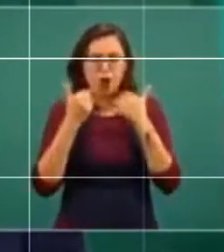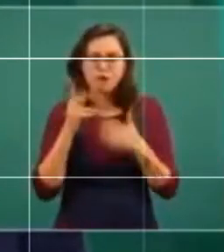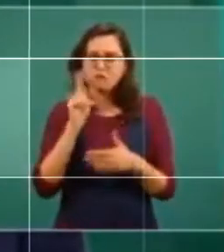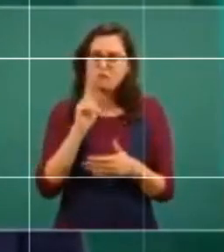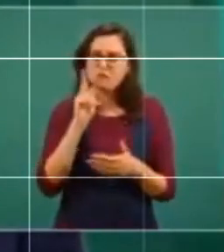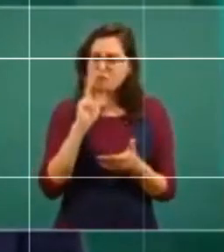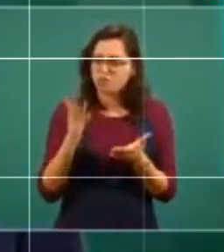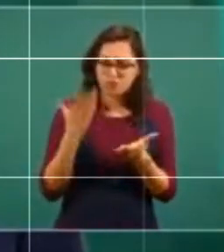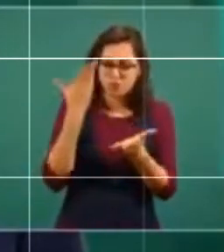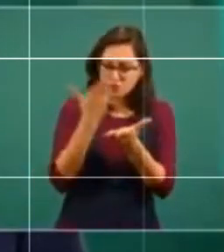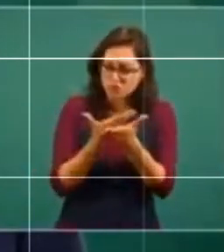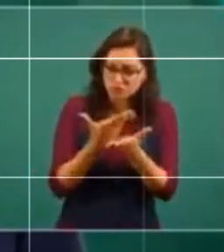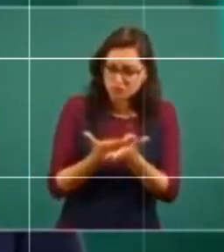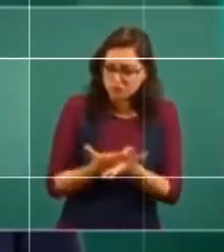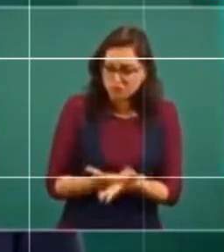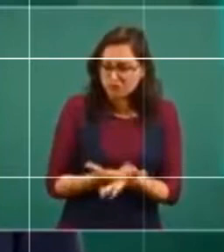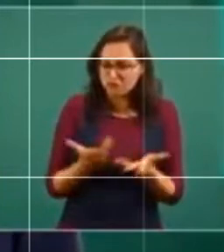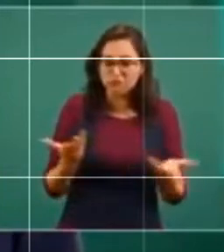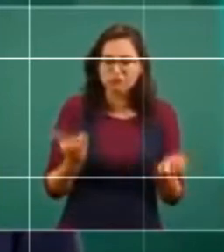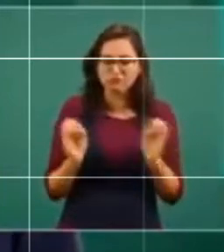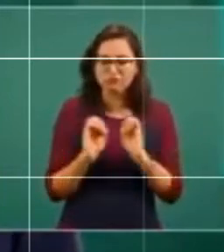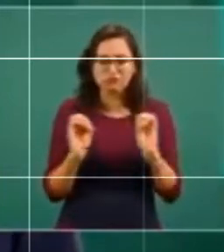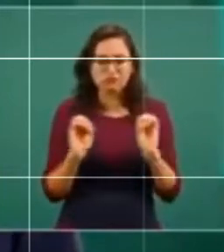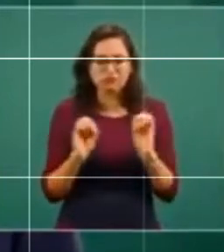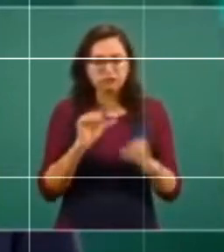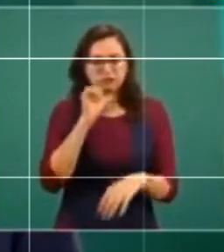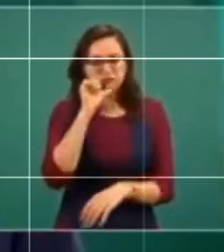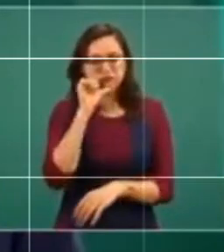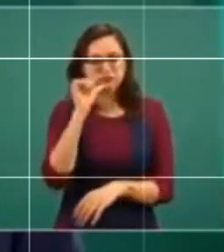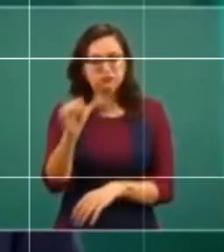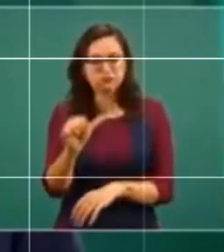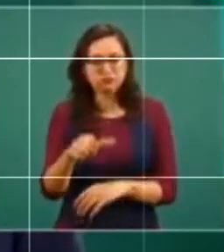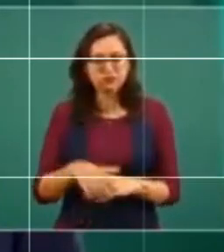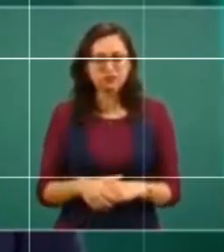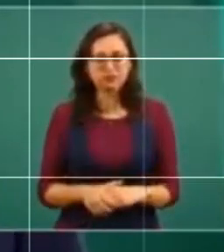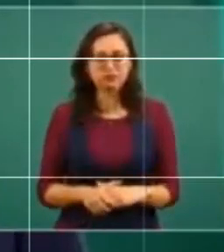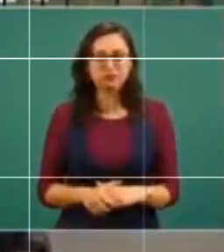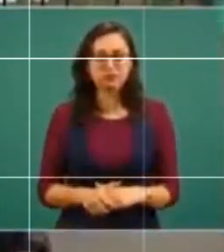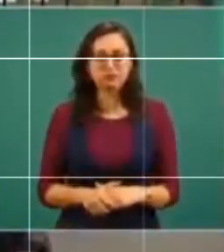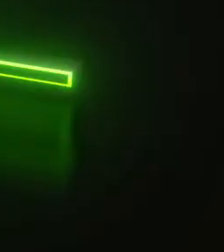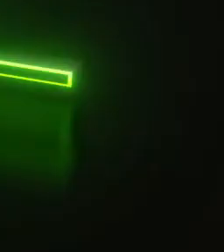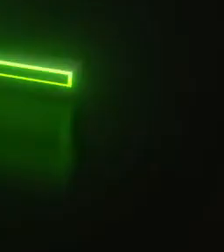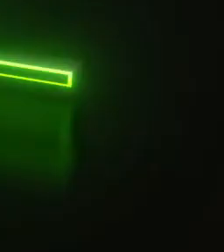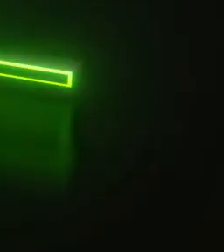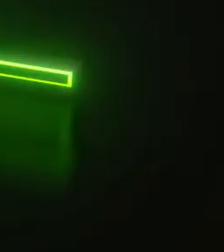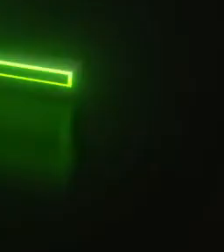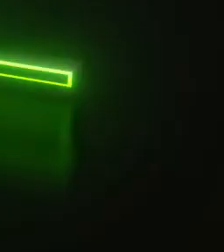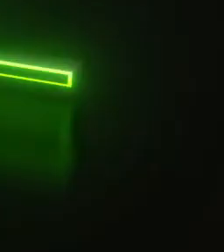iniciar un juicio en contra del general Cienfuegos.